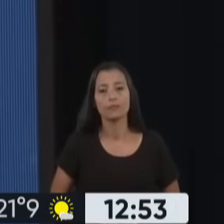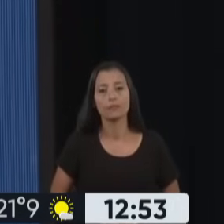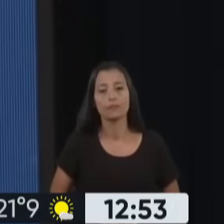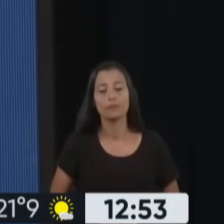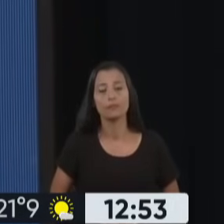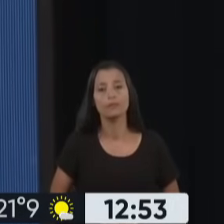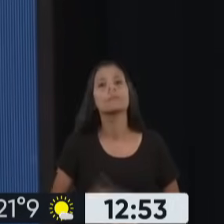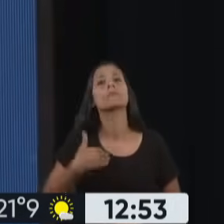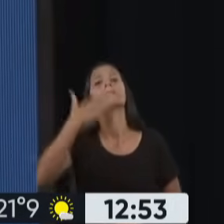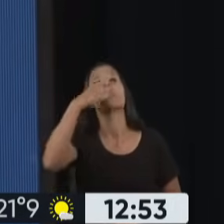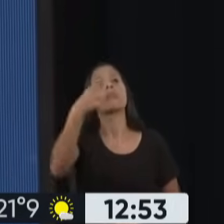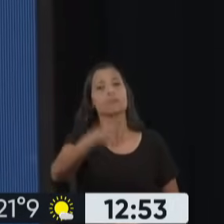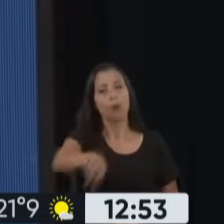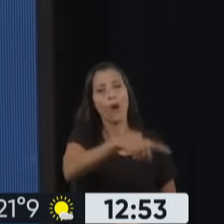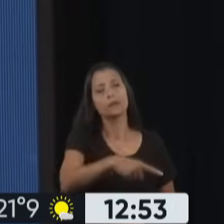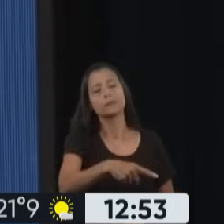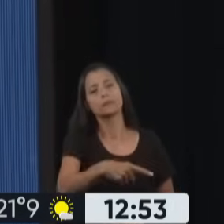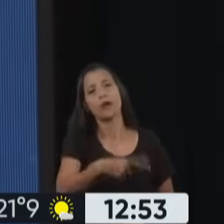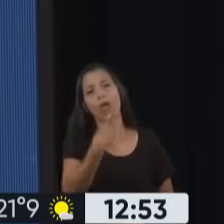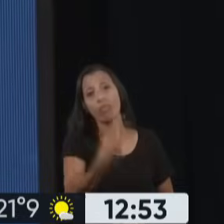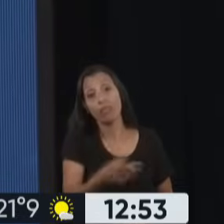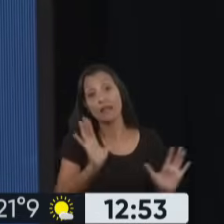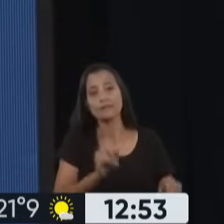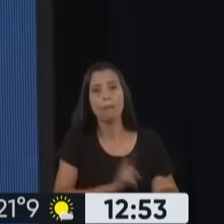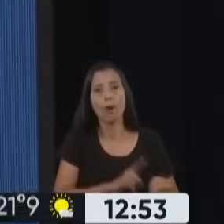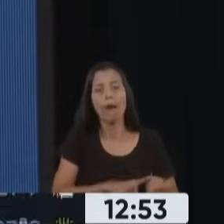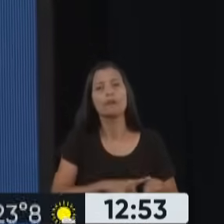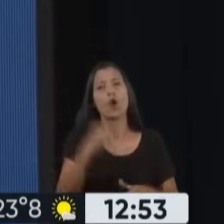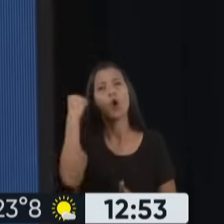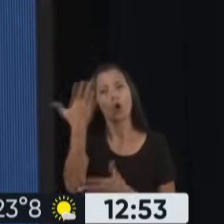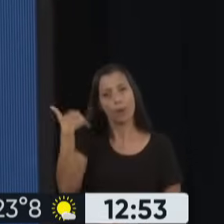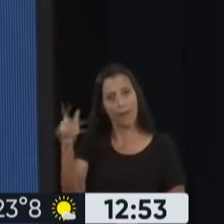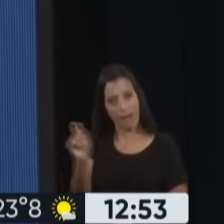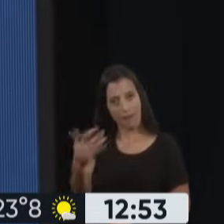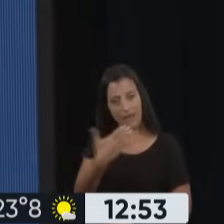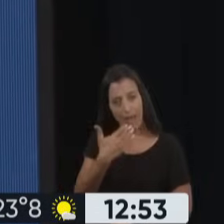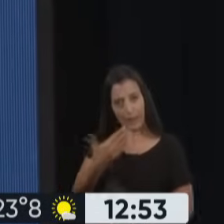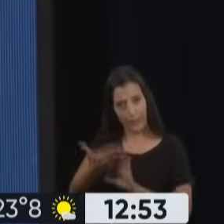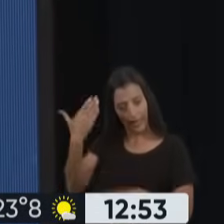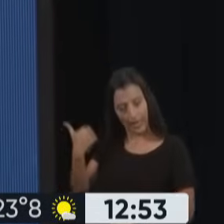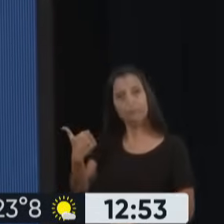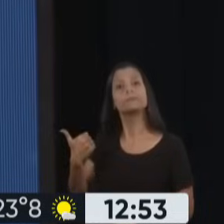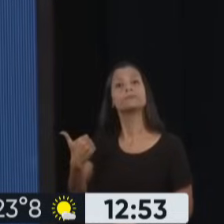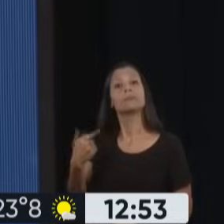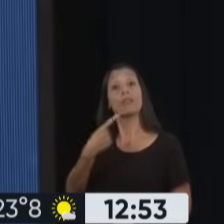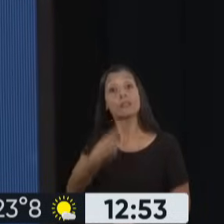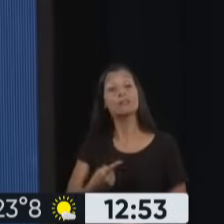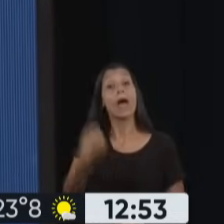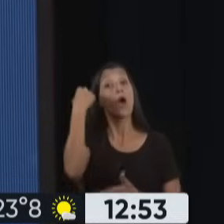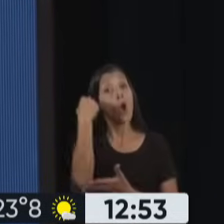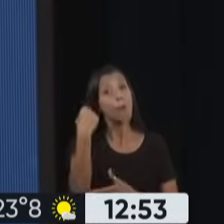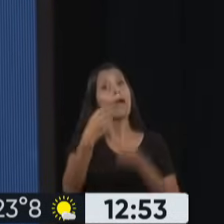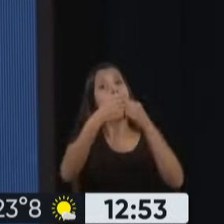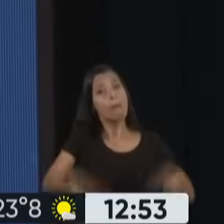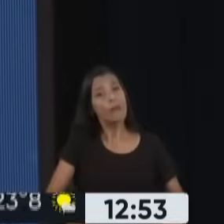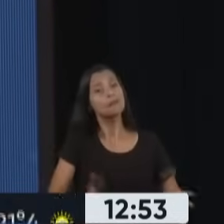después dijeron que cuando empezó a rebotar la economía allá por abril, entonces empezaron a decir que